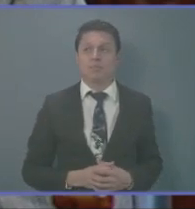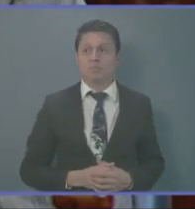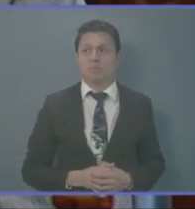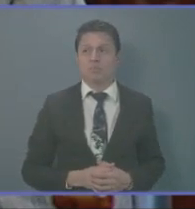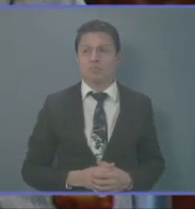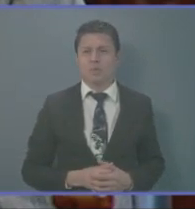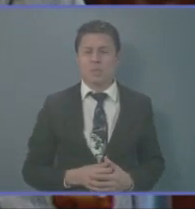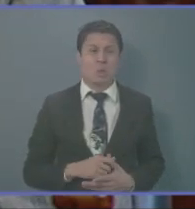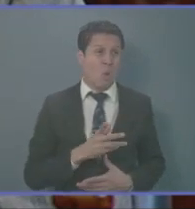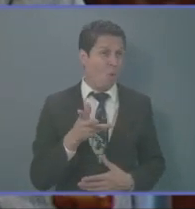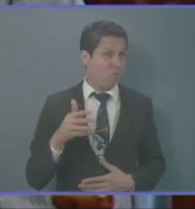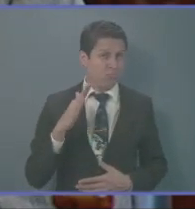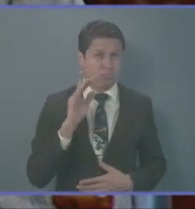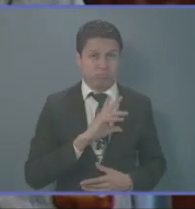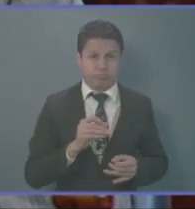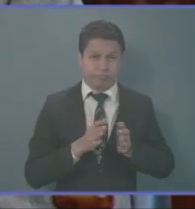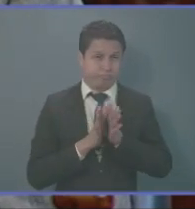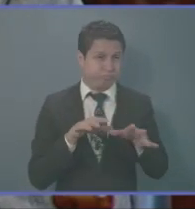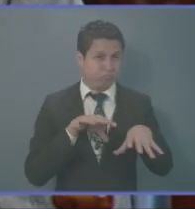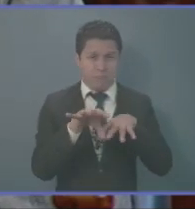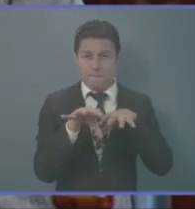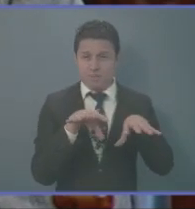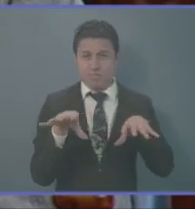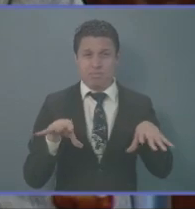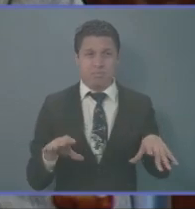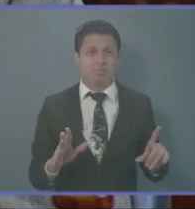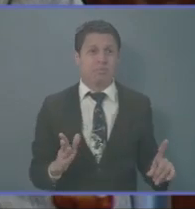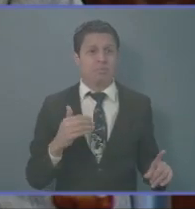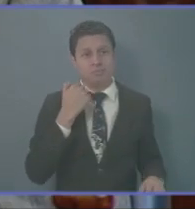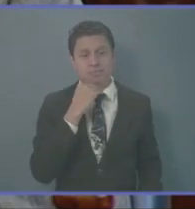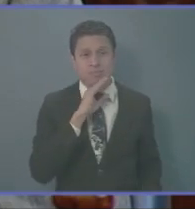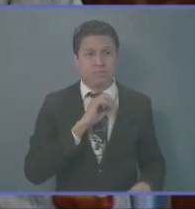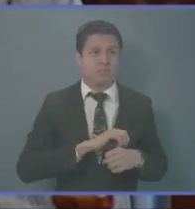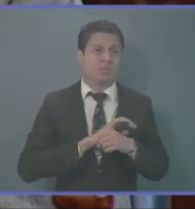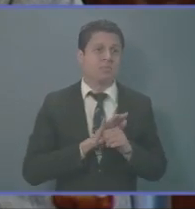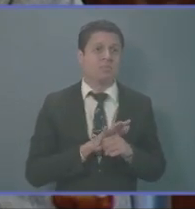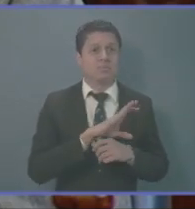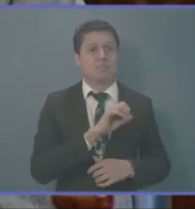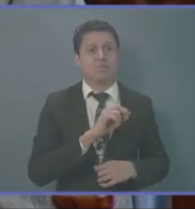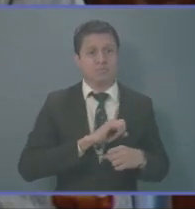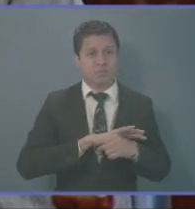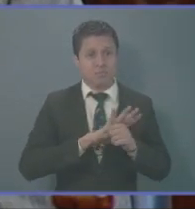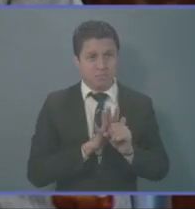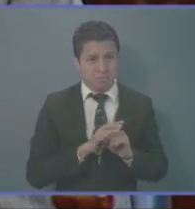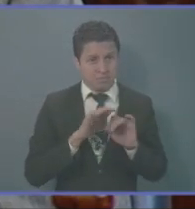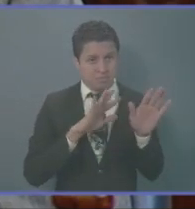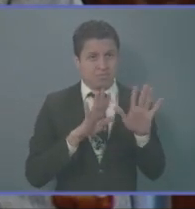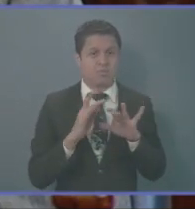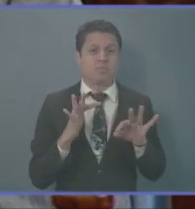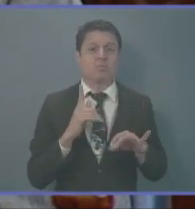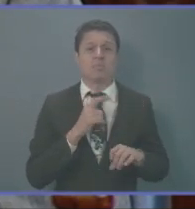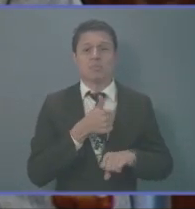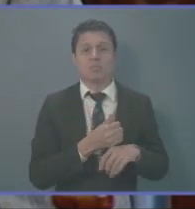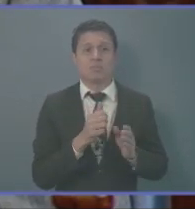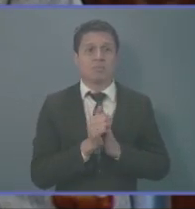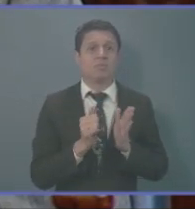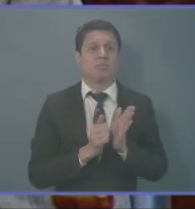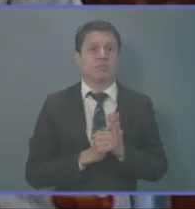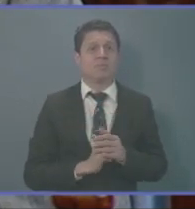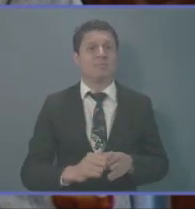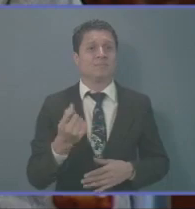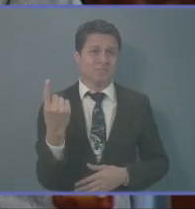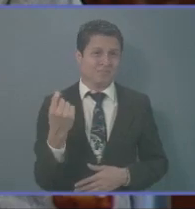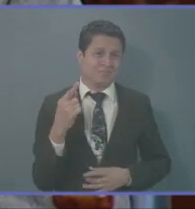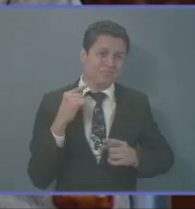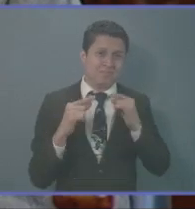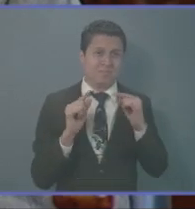en todo el territorio de la República a raíz de la pandemia COVID-19. Estableciéndose en el artículo 11 la autorización